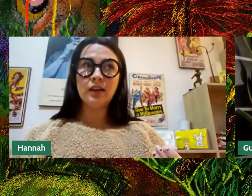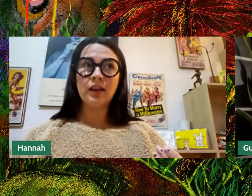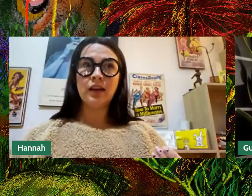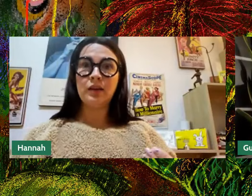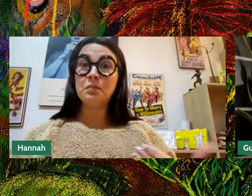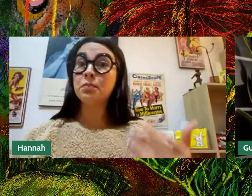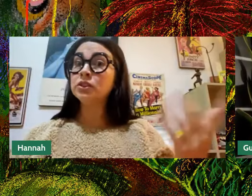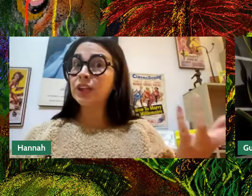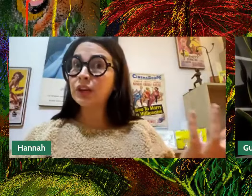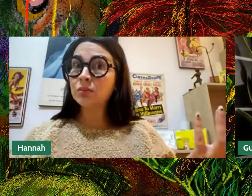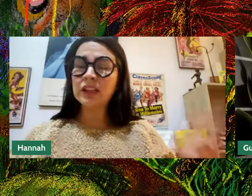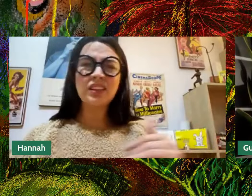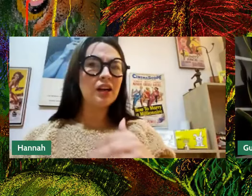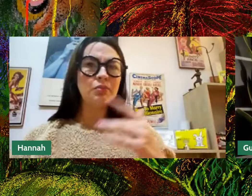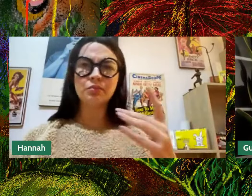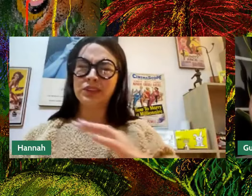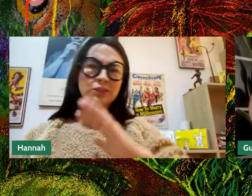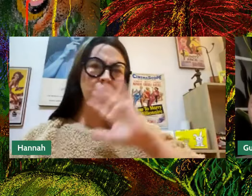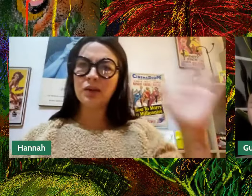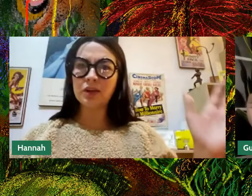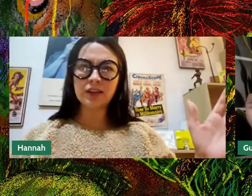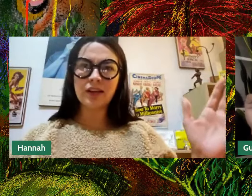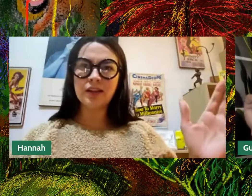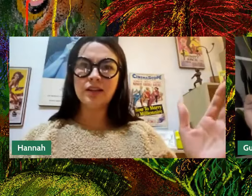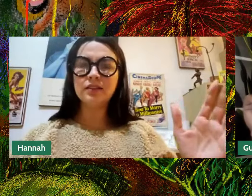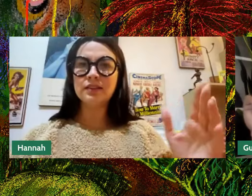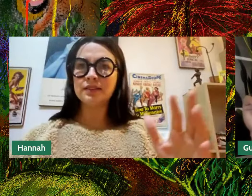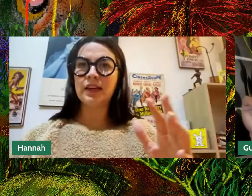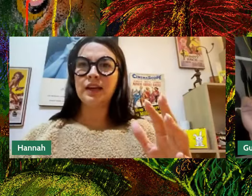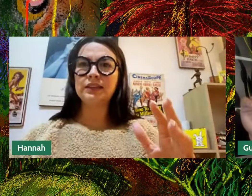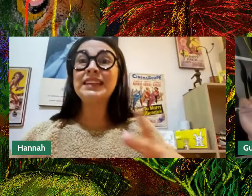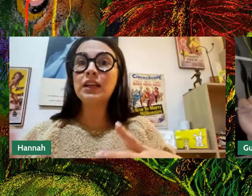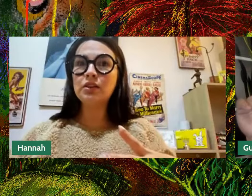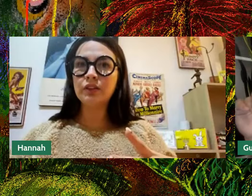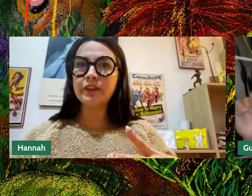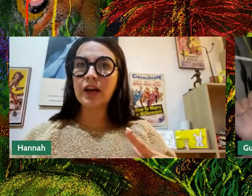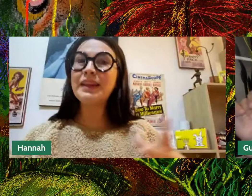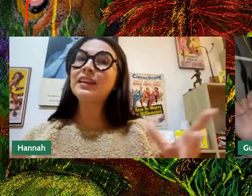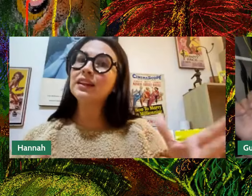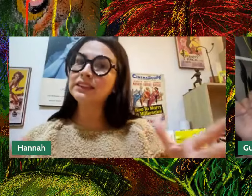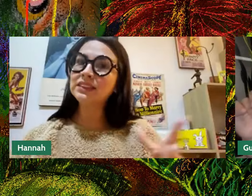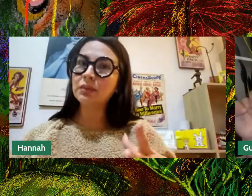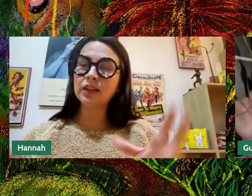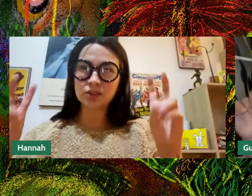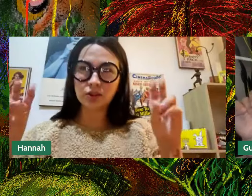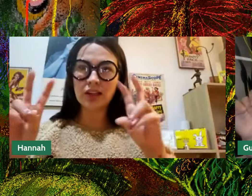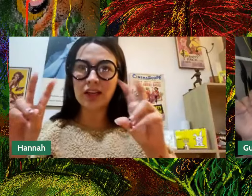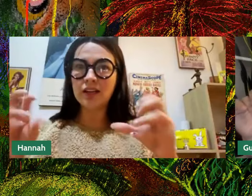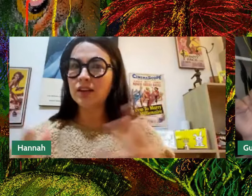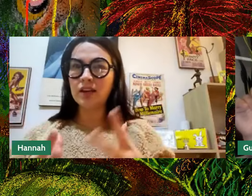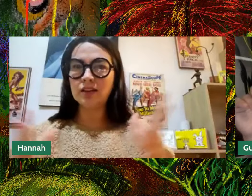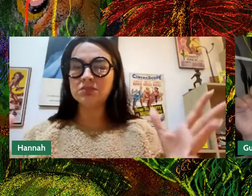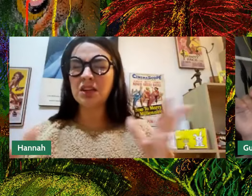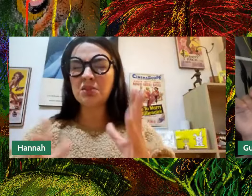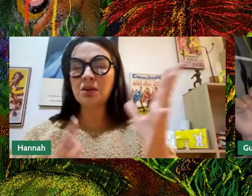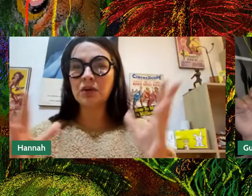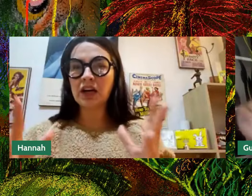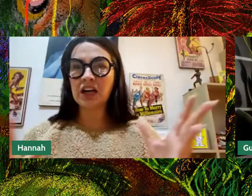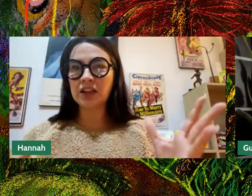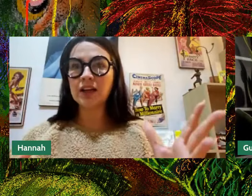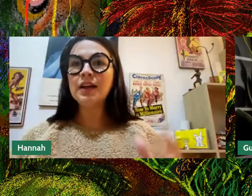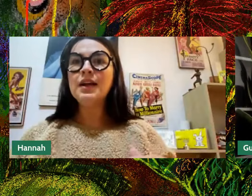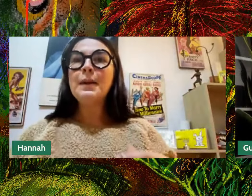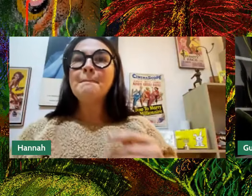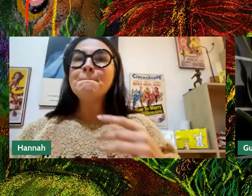que posteriormente, después de la muerte de Lenin, se liberó finalmente el testamento de Lenin, que es más bien